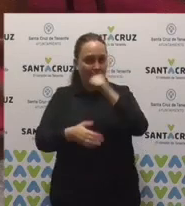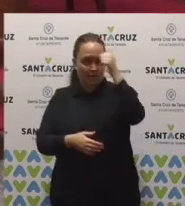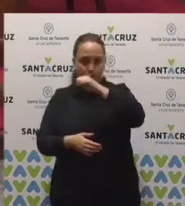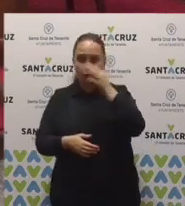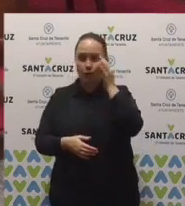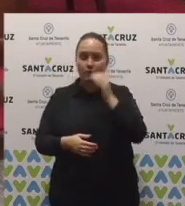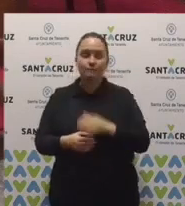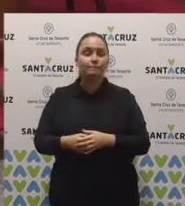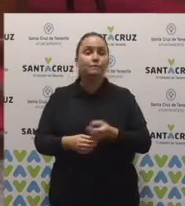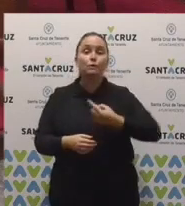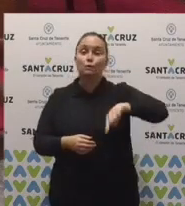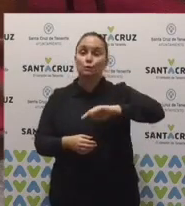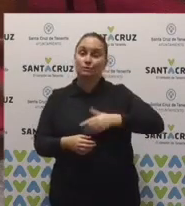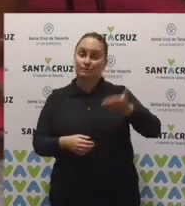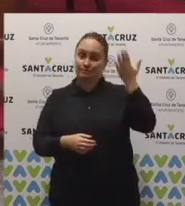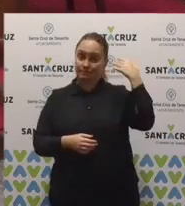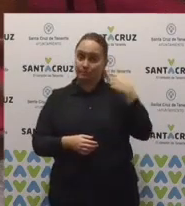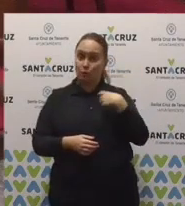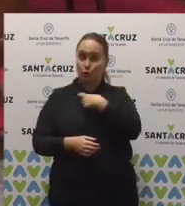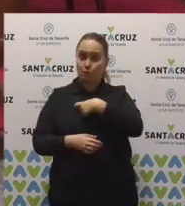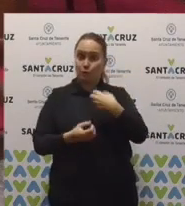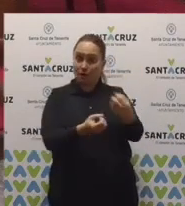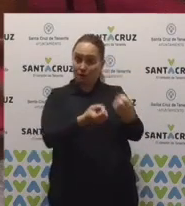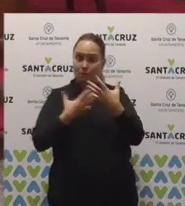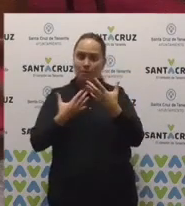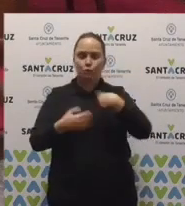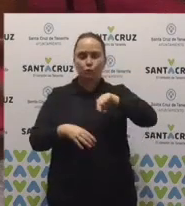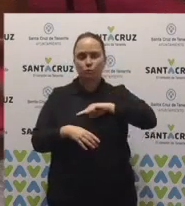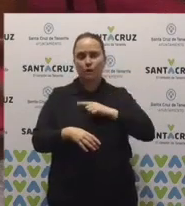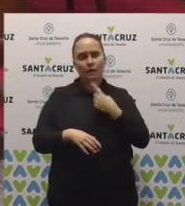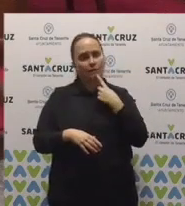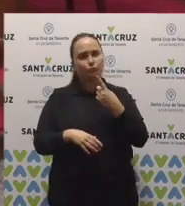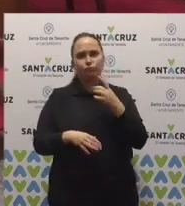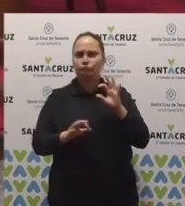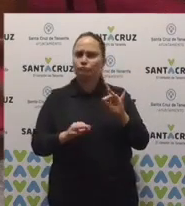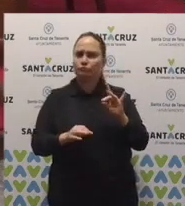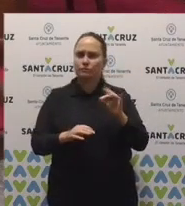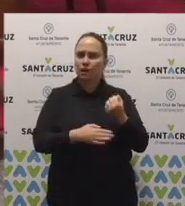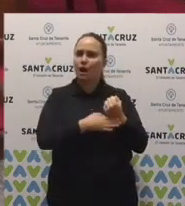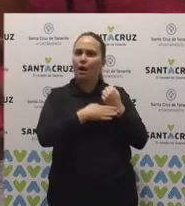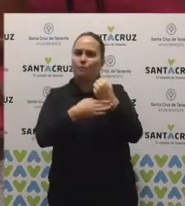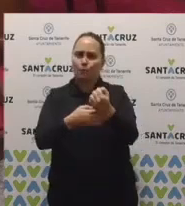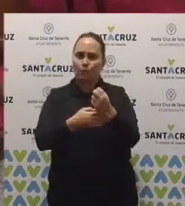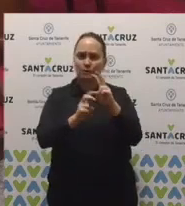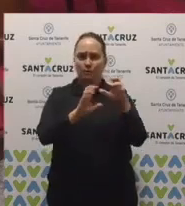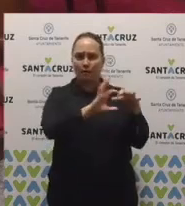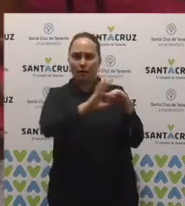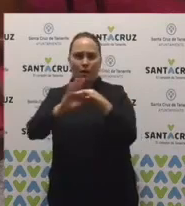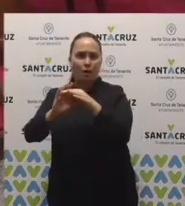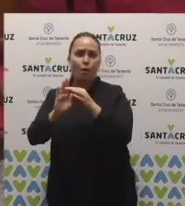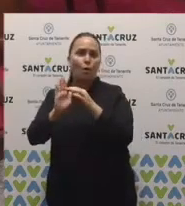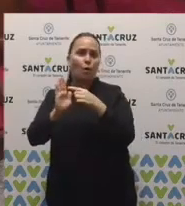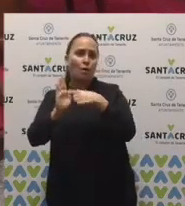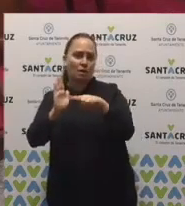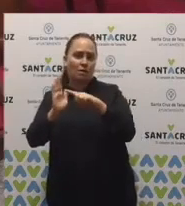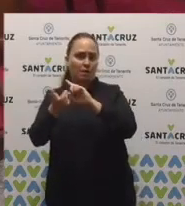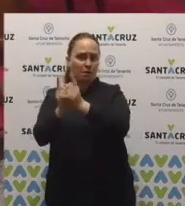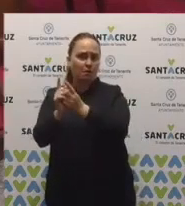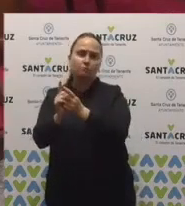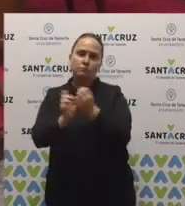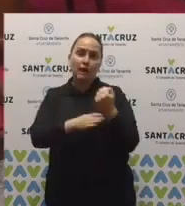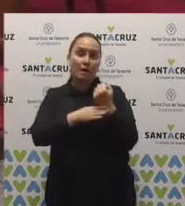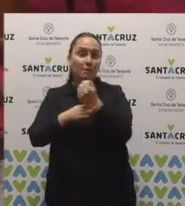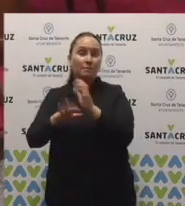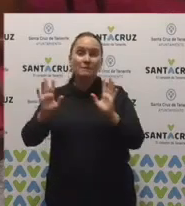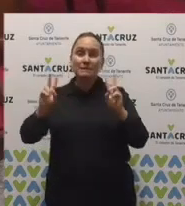anunciamos en la comisión informativa nuestro apoyo a esta modificación de la ordenanza lo único que las